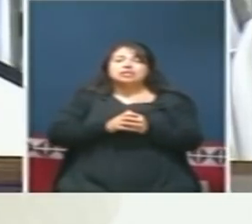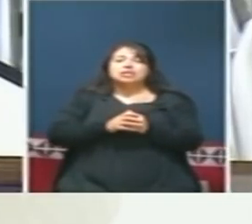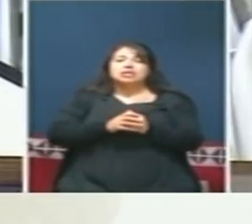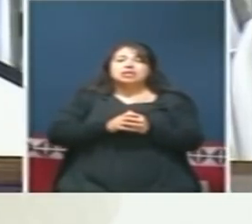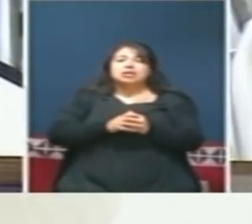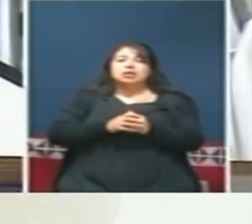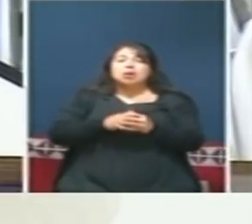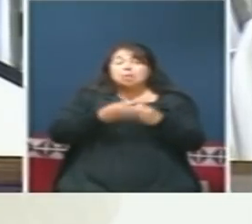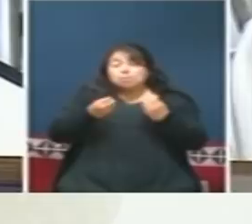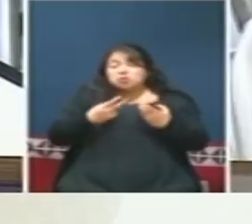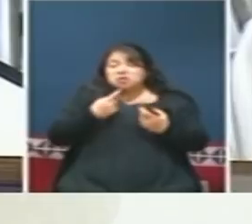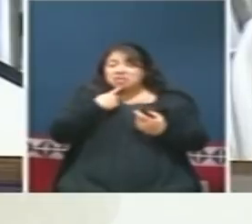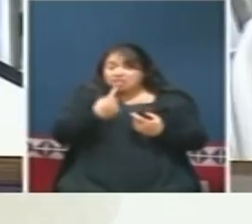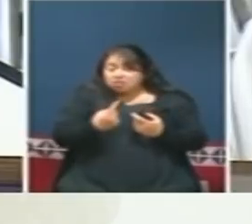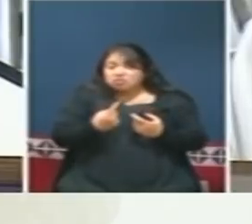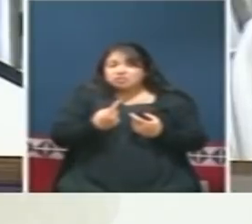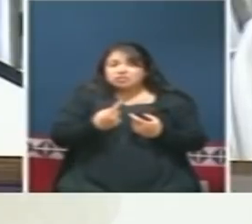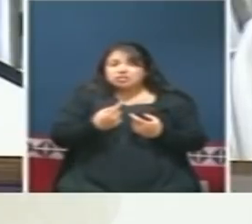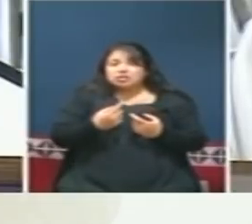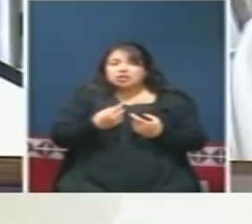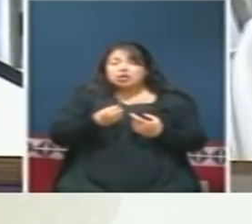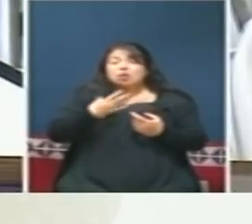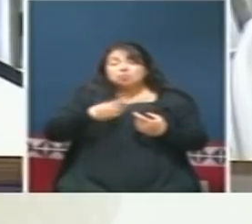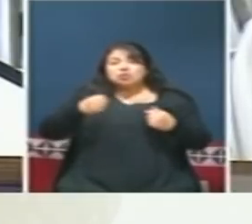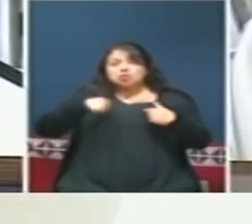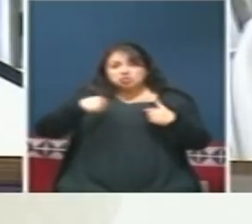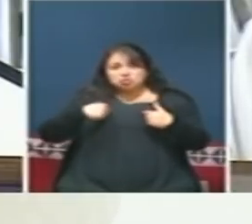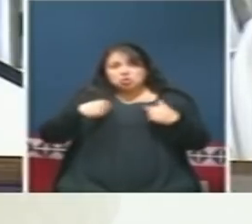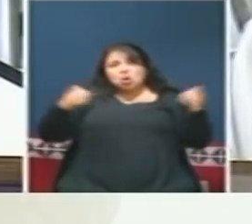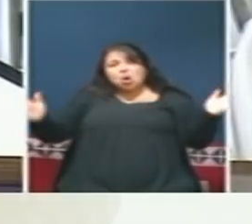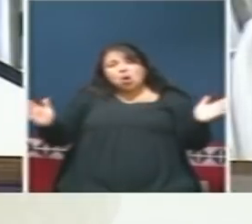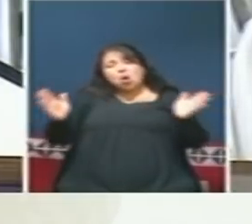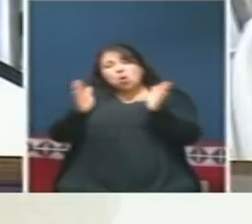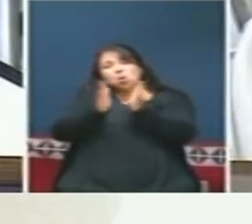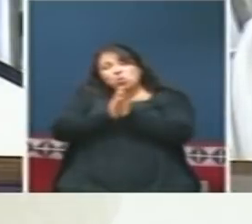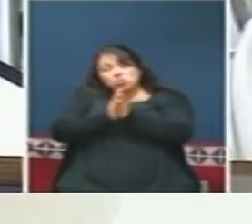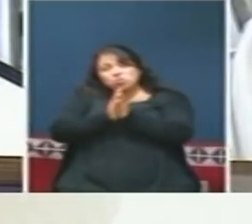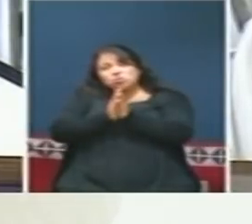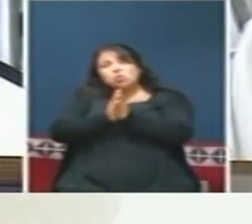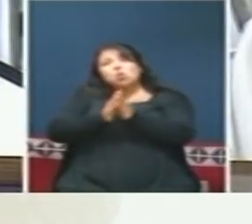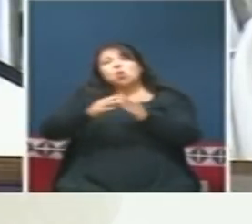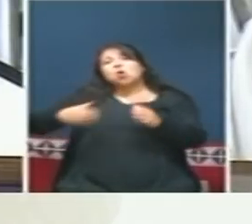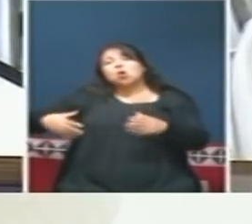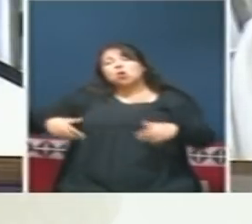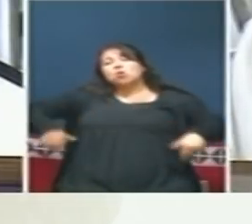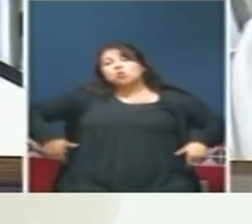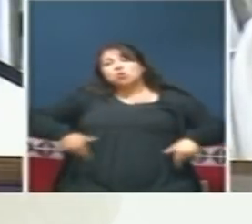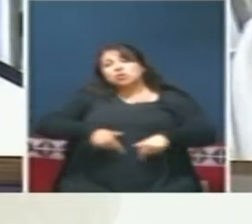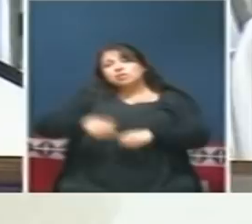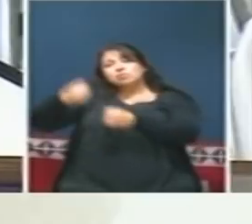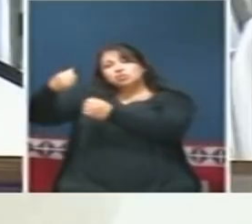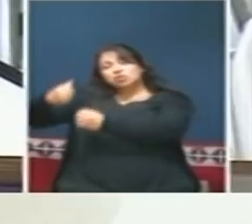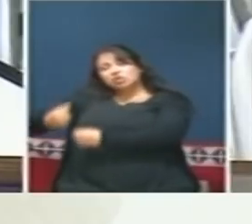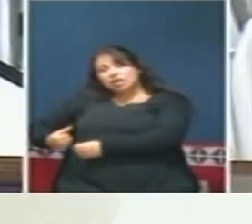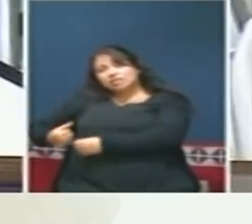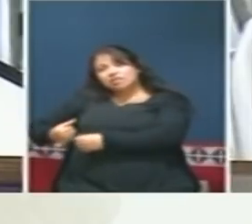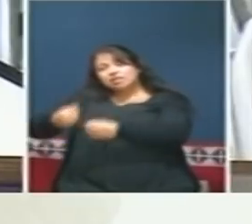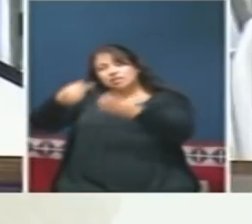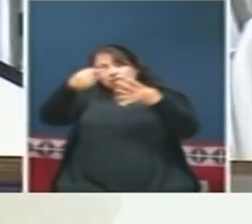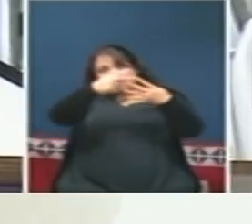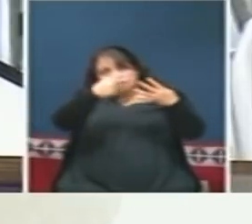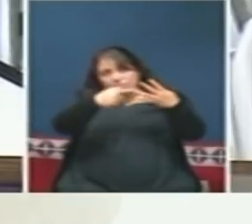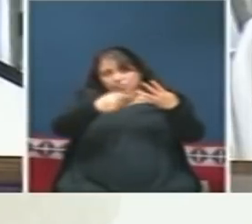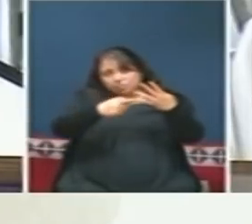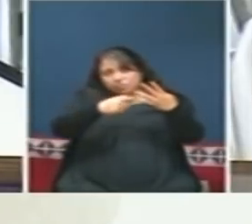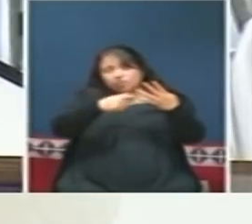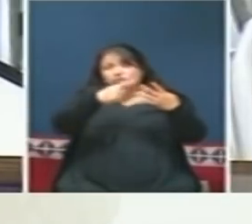porque acompañé en su último viaje a quien es hoy nuestro beato Monseñor Enrique